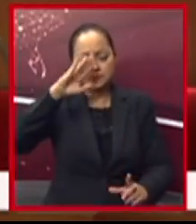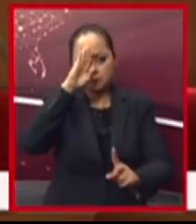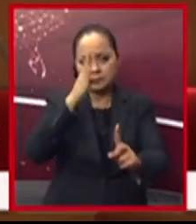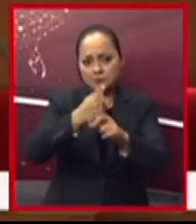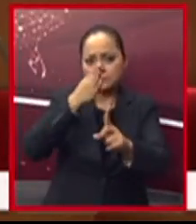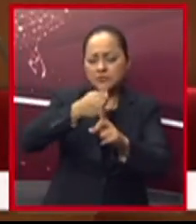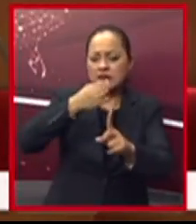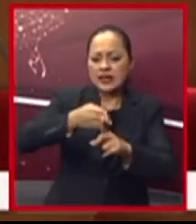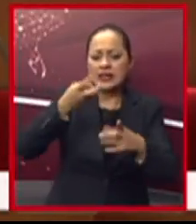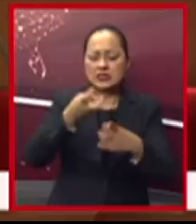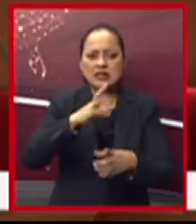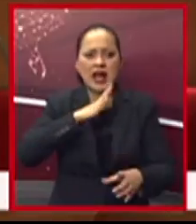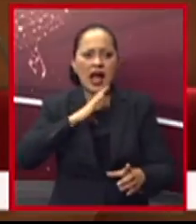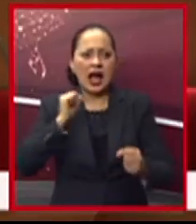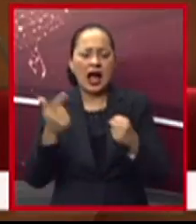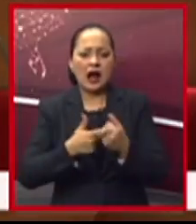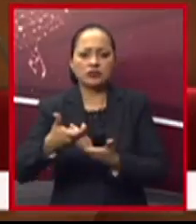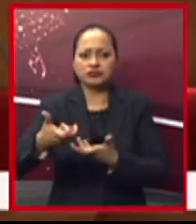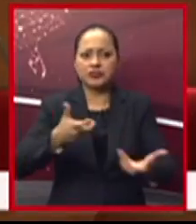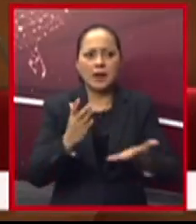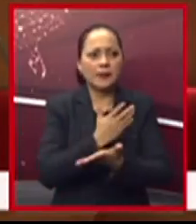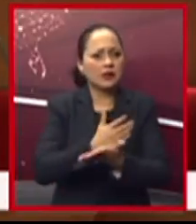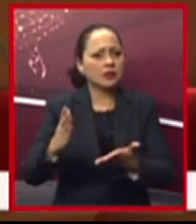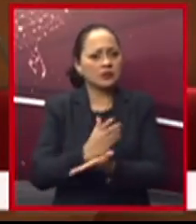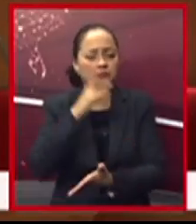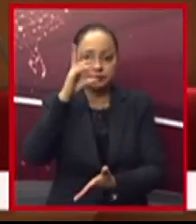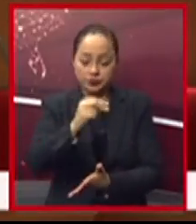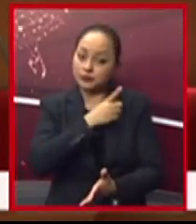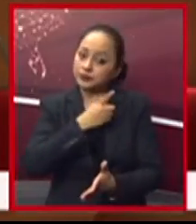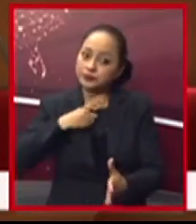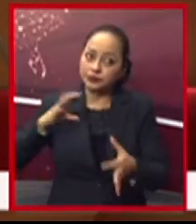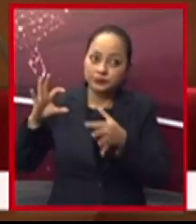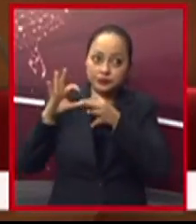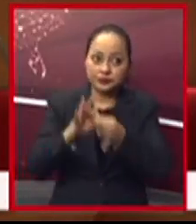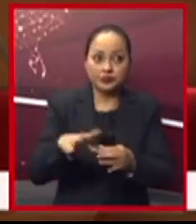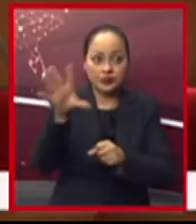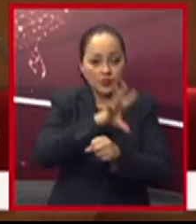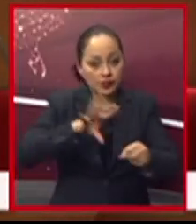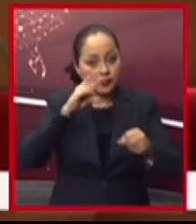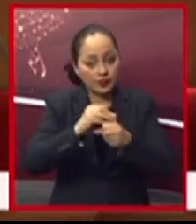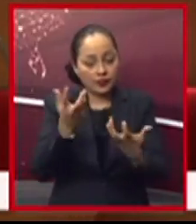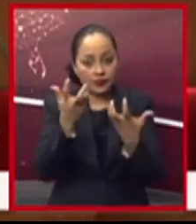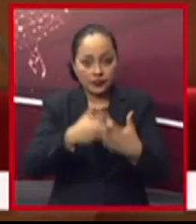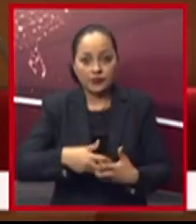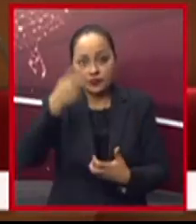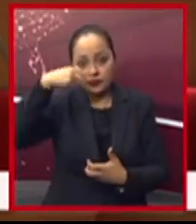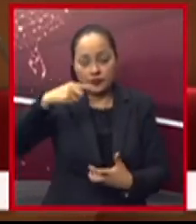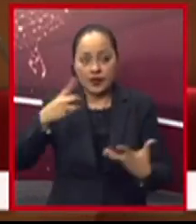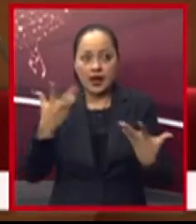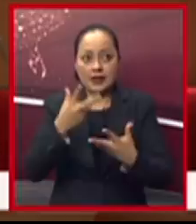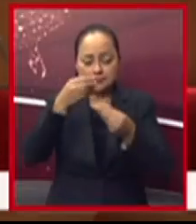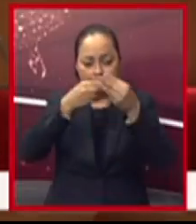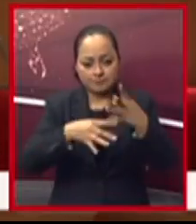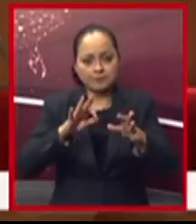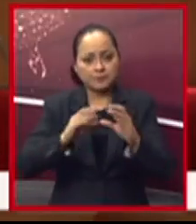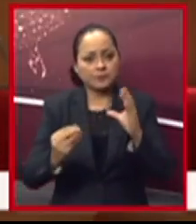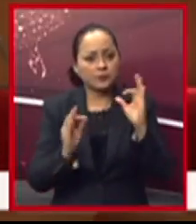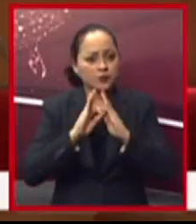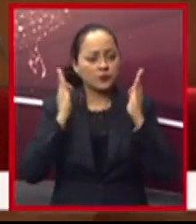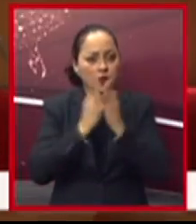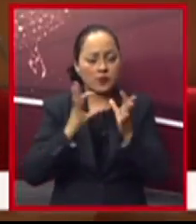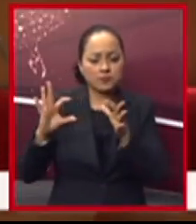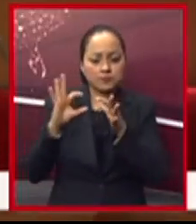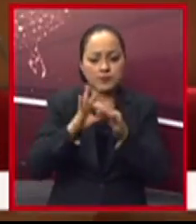ambientales no sean ejercicios aislados, sino que converjan en una visión integral que opere mediante un esquema de acciones